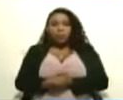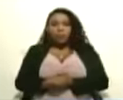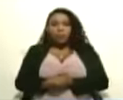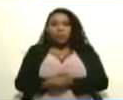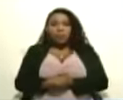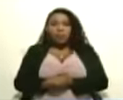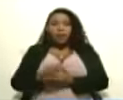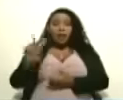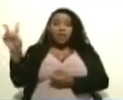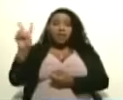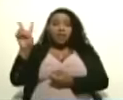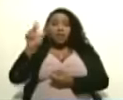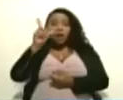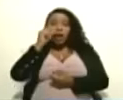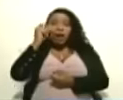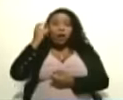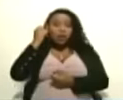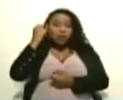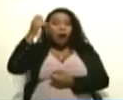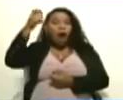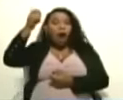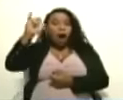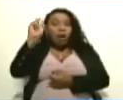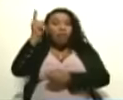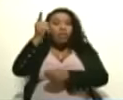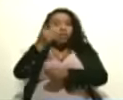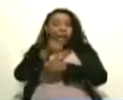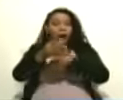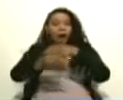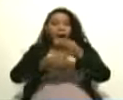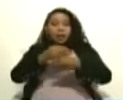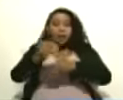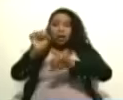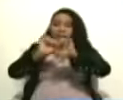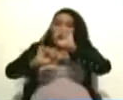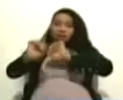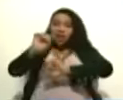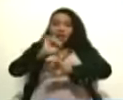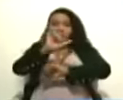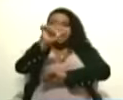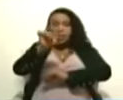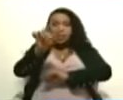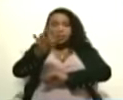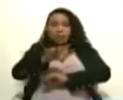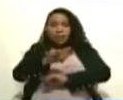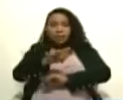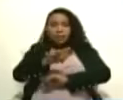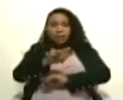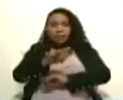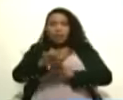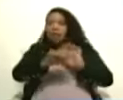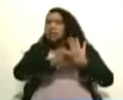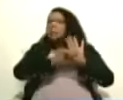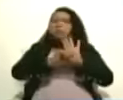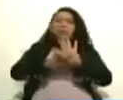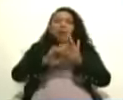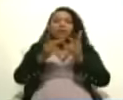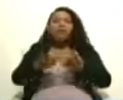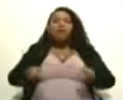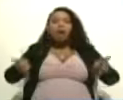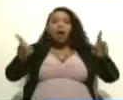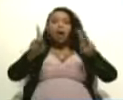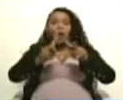venezolanos y venezolanas tienen El Deber de honrar y defender a la patria sus símbolos y valores